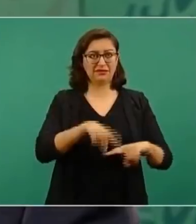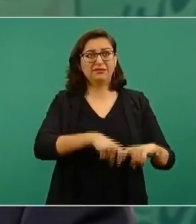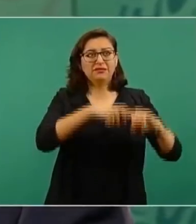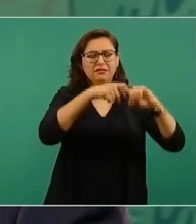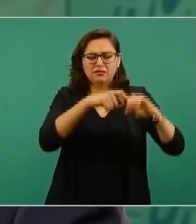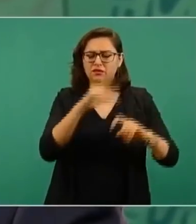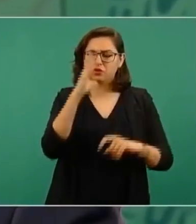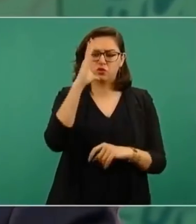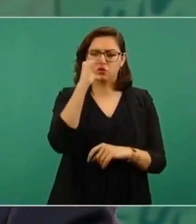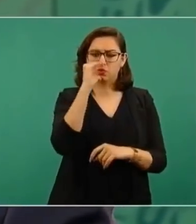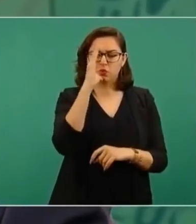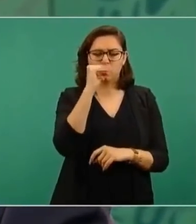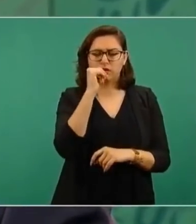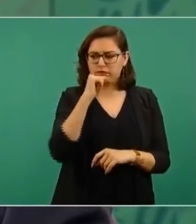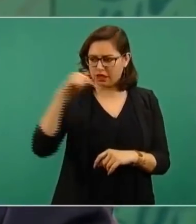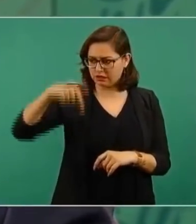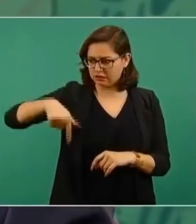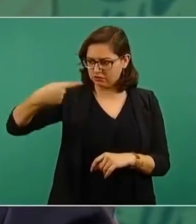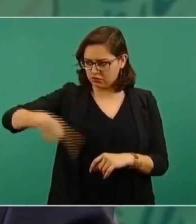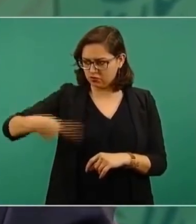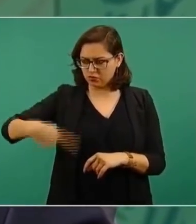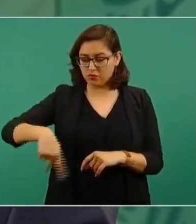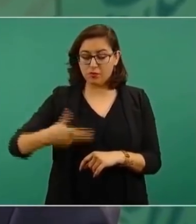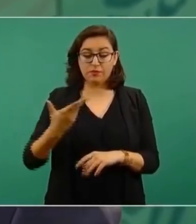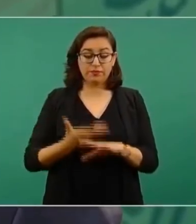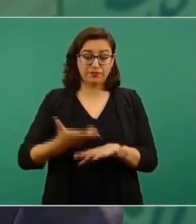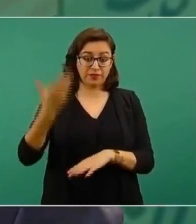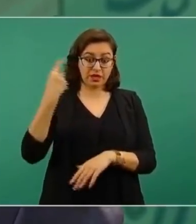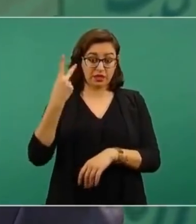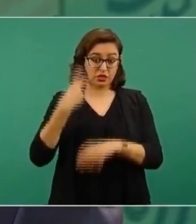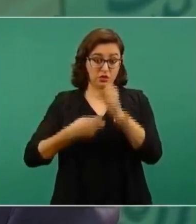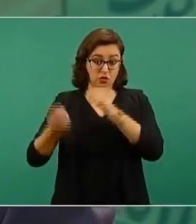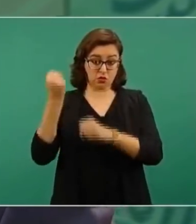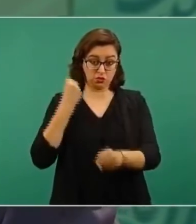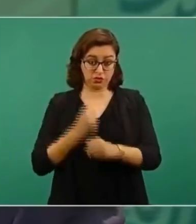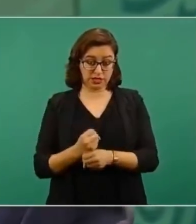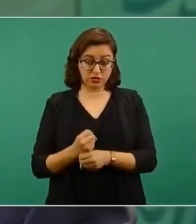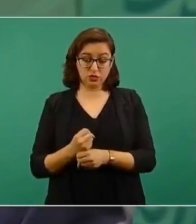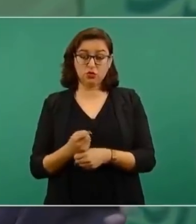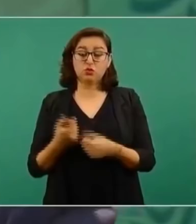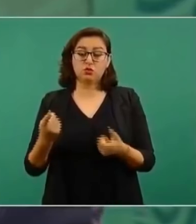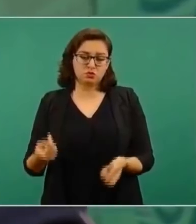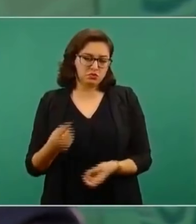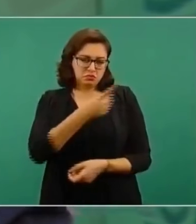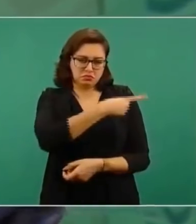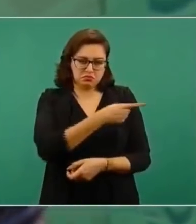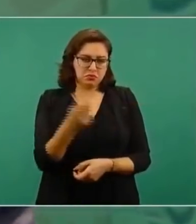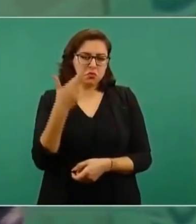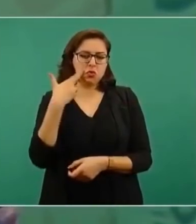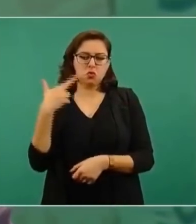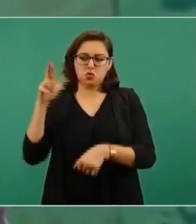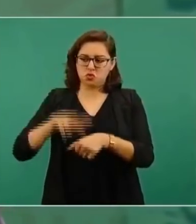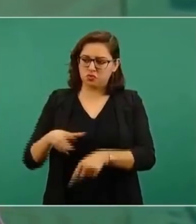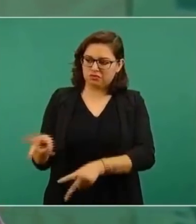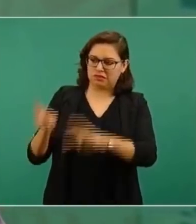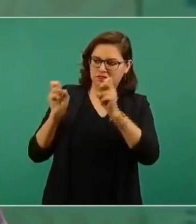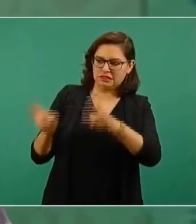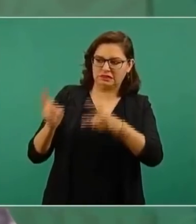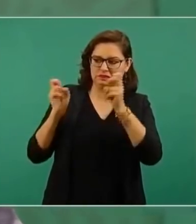Cuando se dio la crisis del huachicol, que boicotearon los